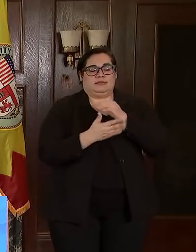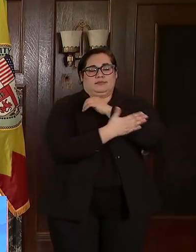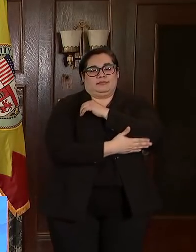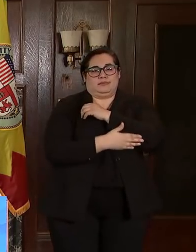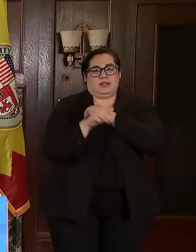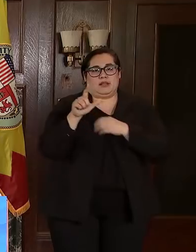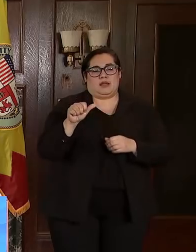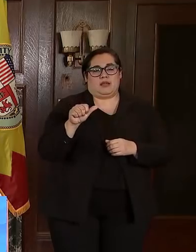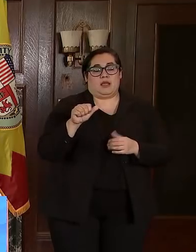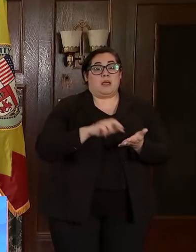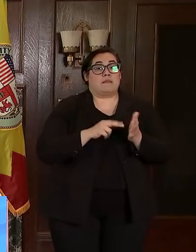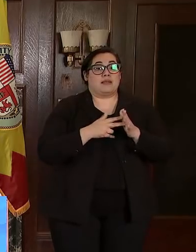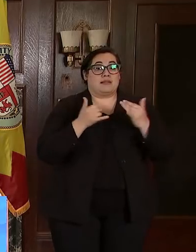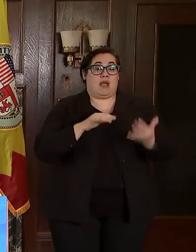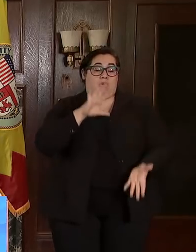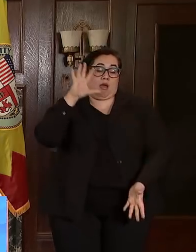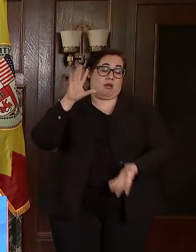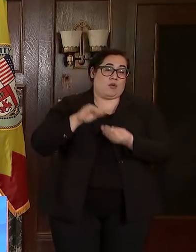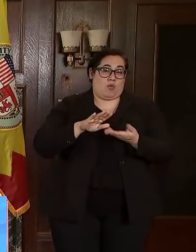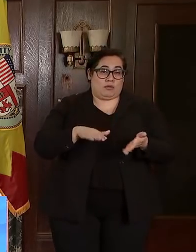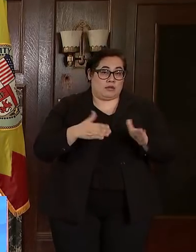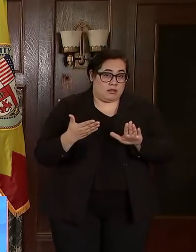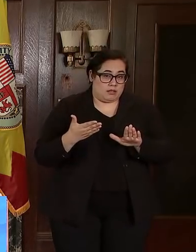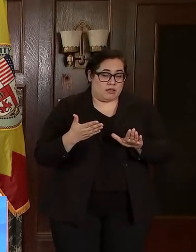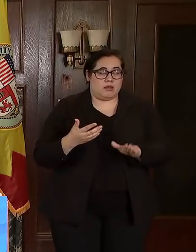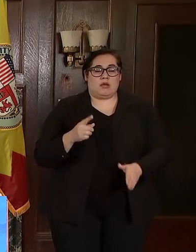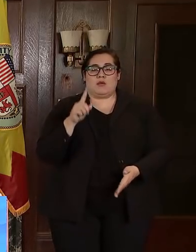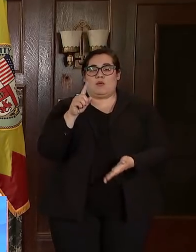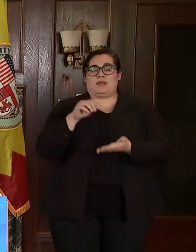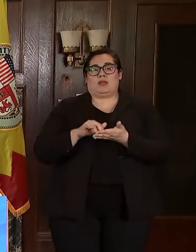condado, llegando a un total de